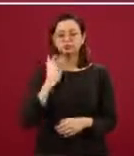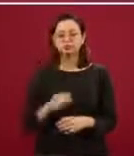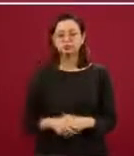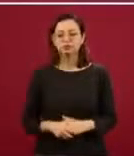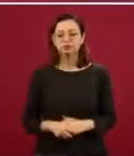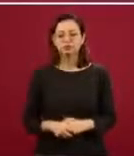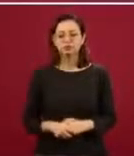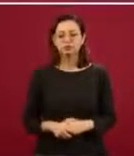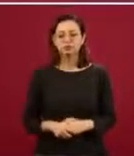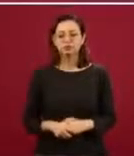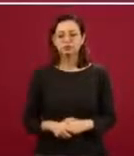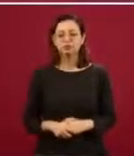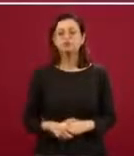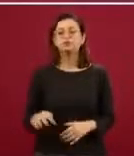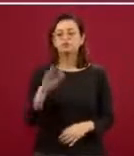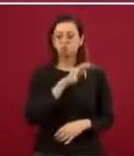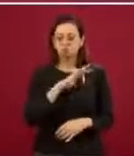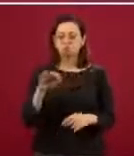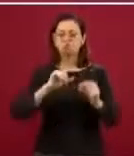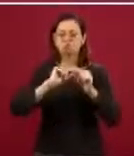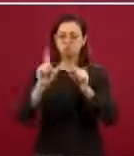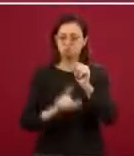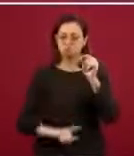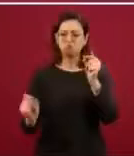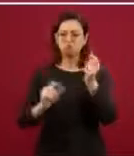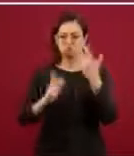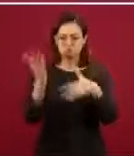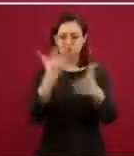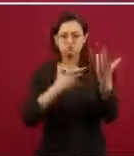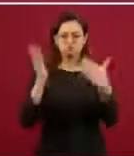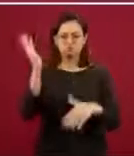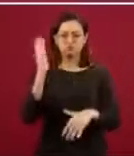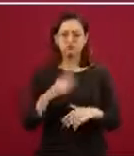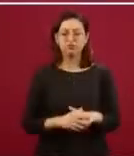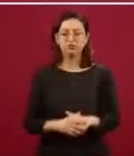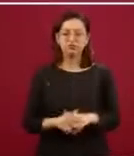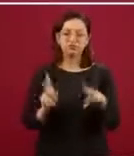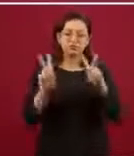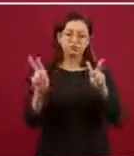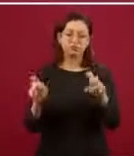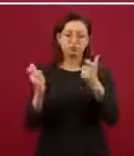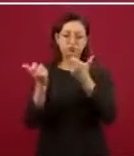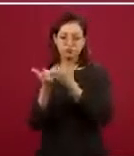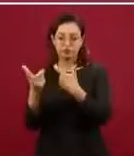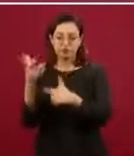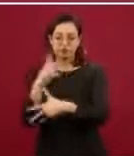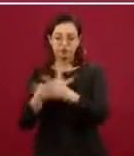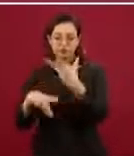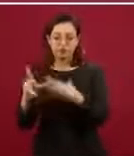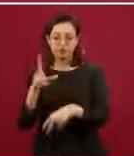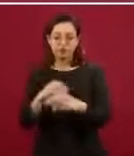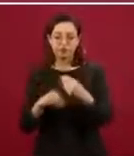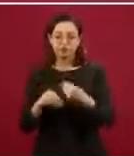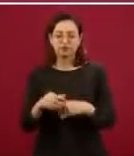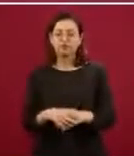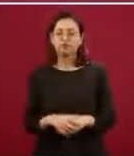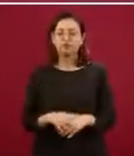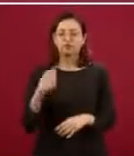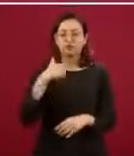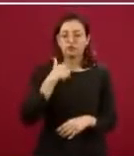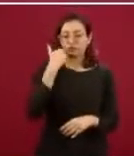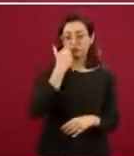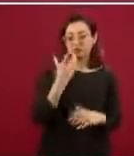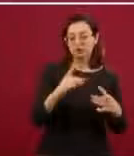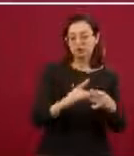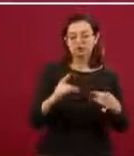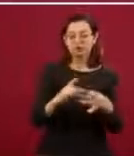sacar adelante al país en esta circunstancia, en lo económico. Quiero comentarles que en el caso particular del turismo,